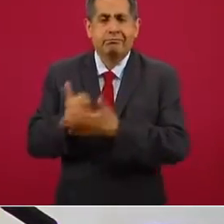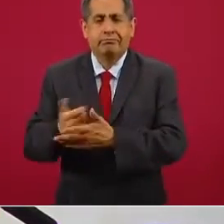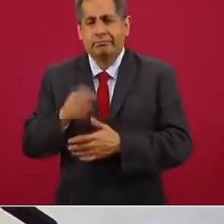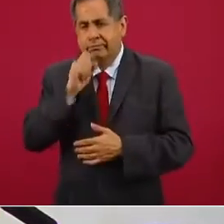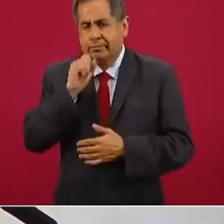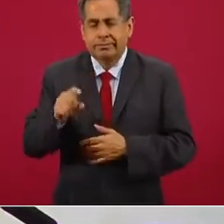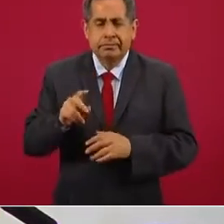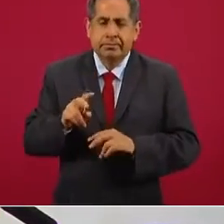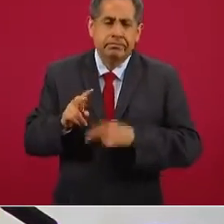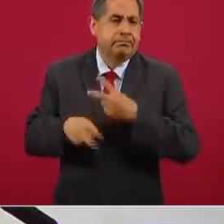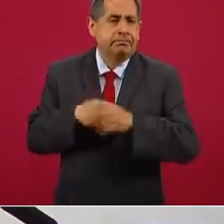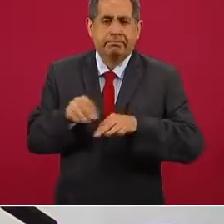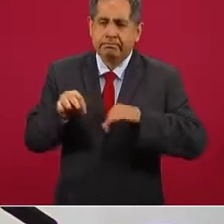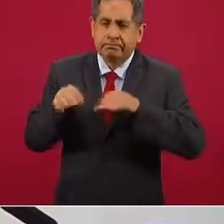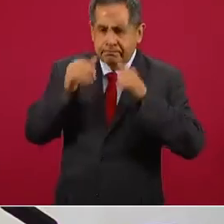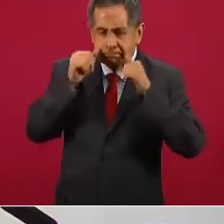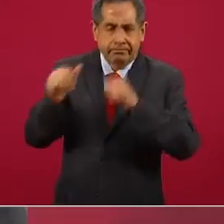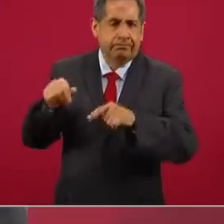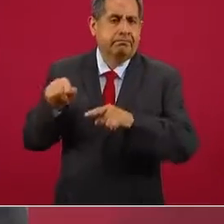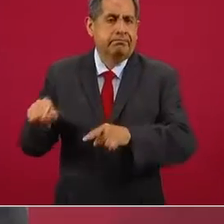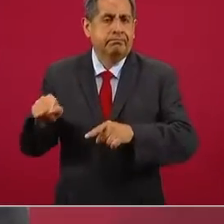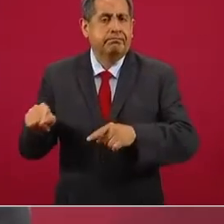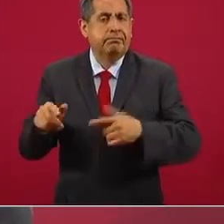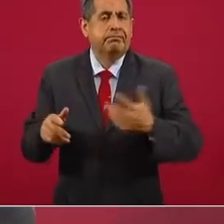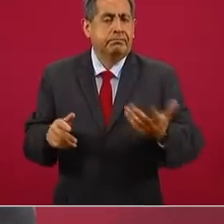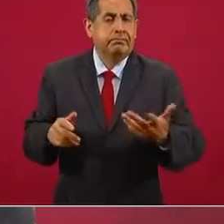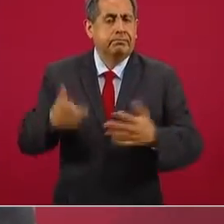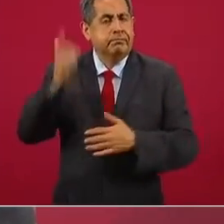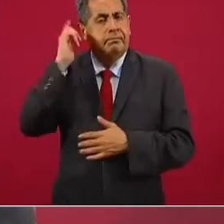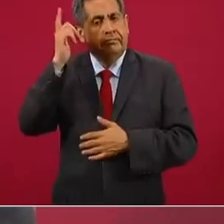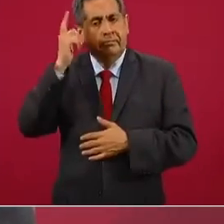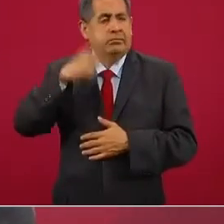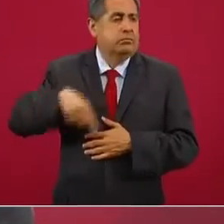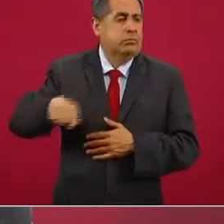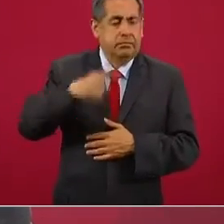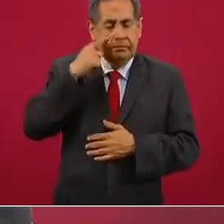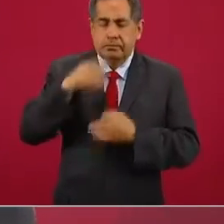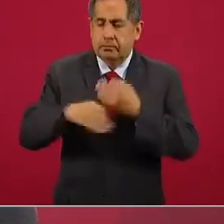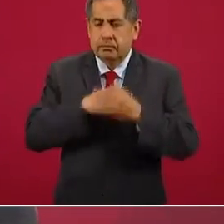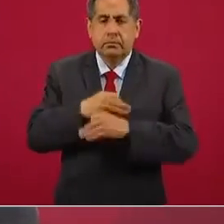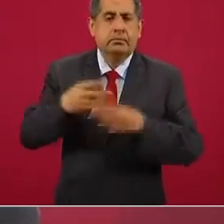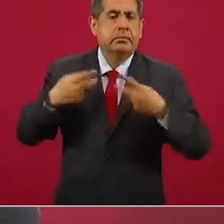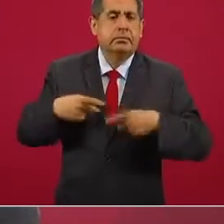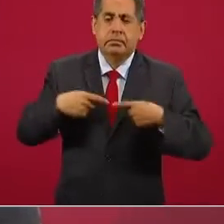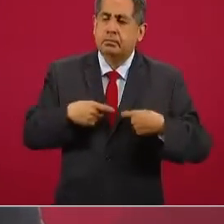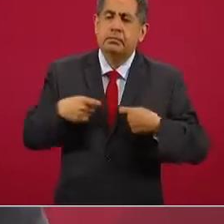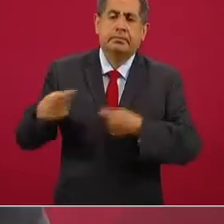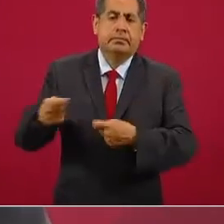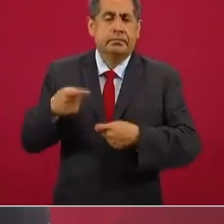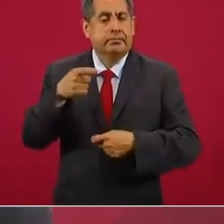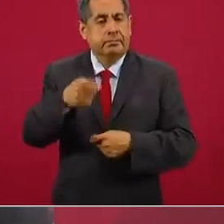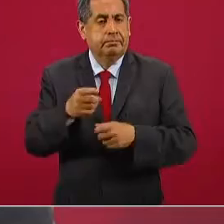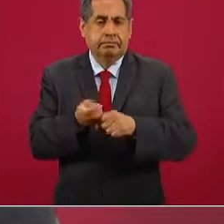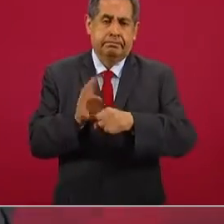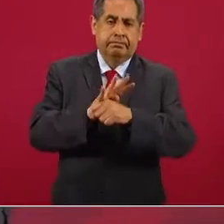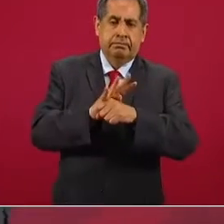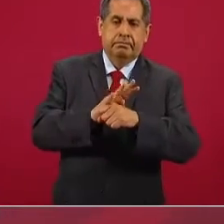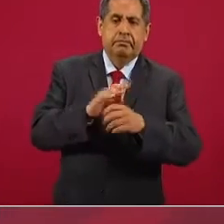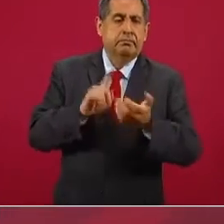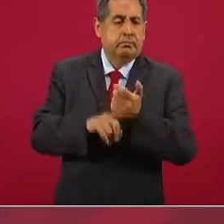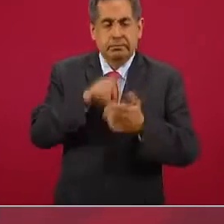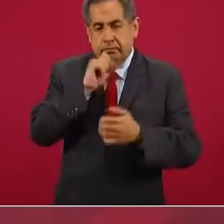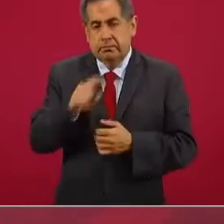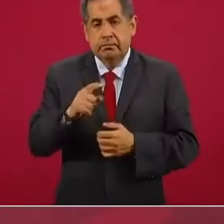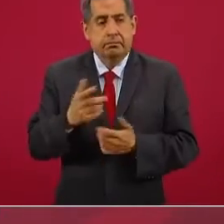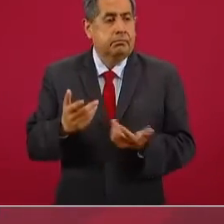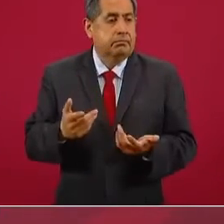puede reflejarse en la esperanza que puede significar para tantas y tantas personas en la pandemia, pero